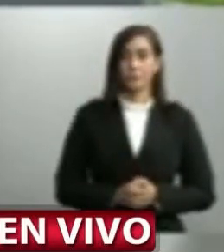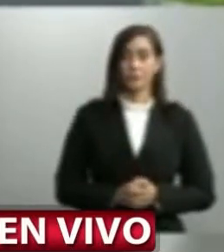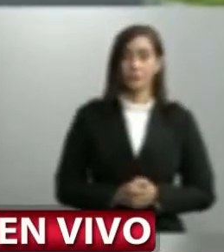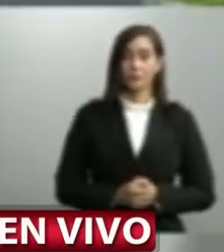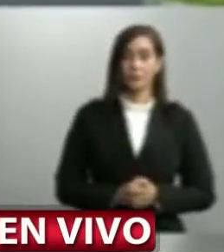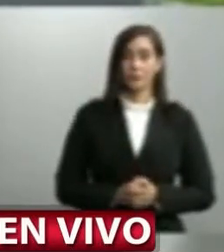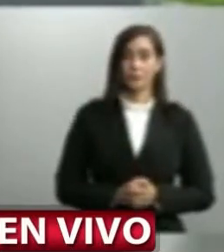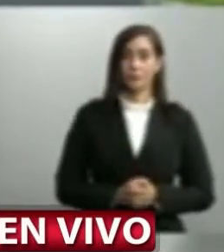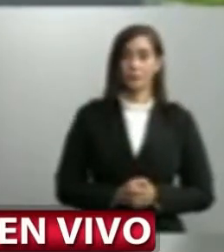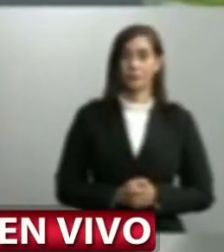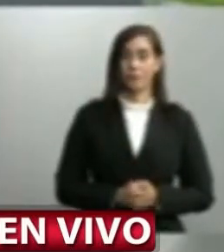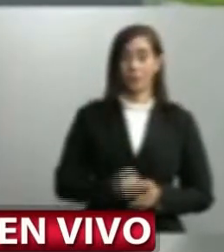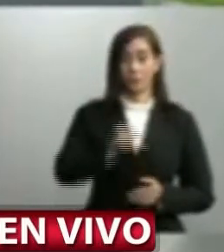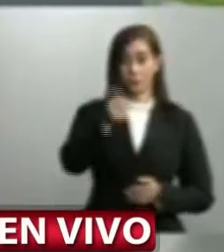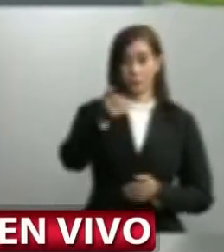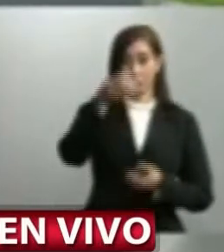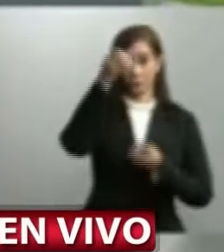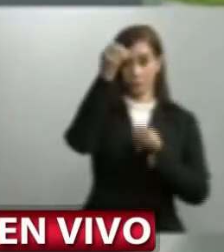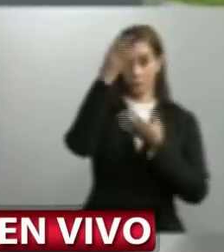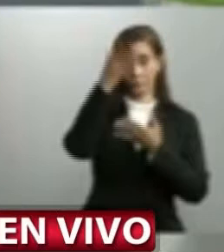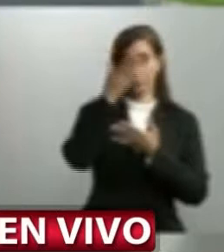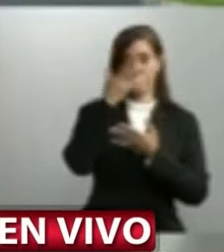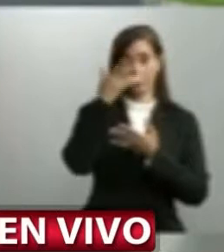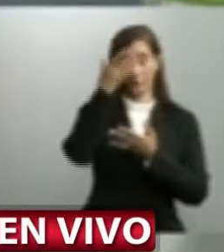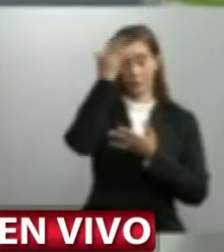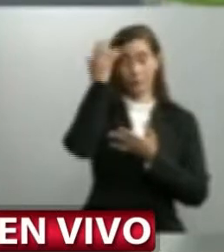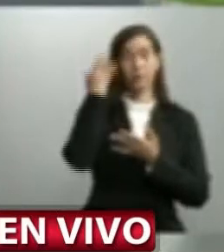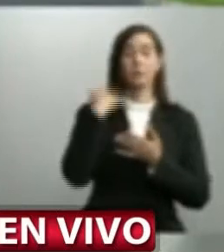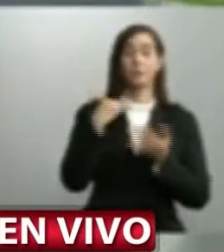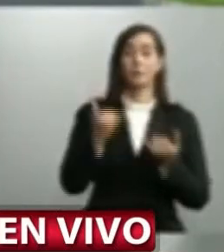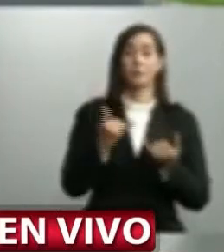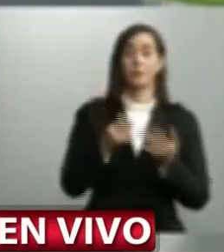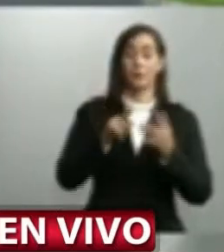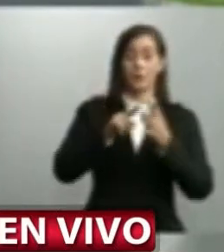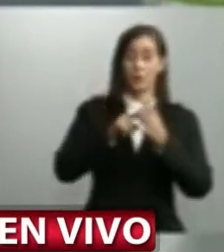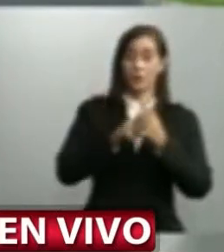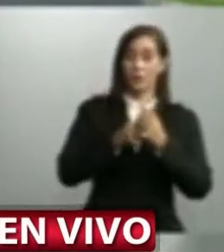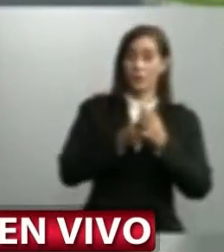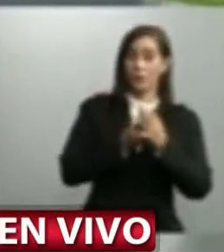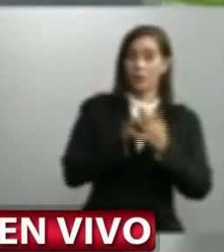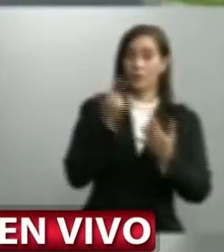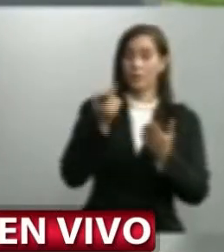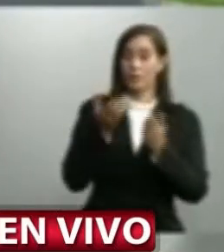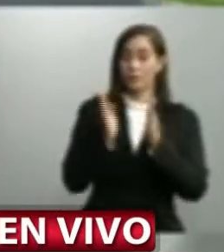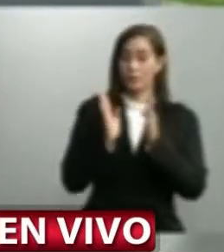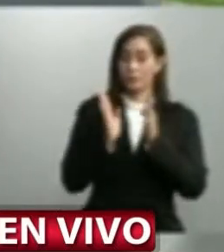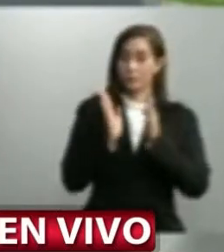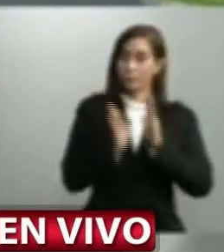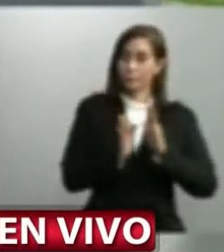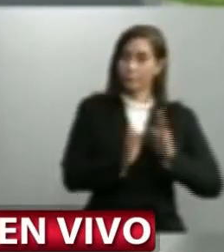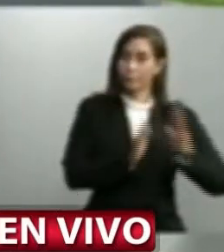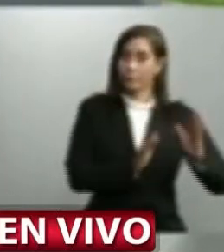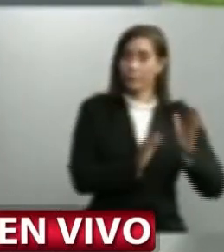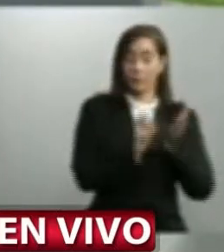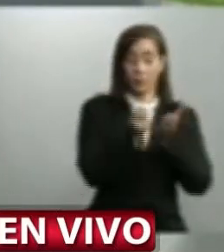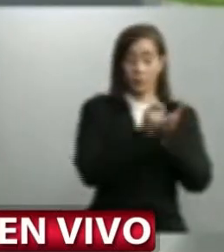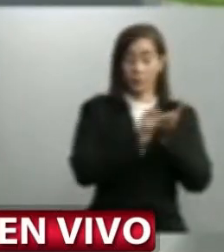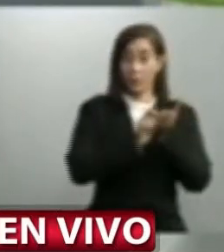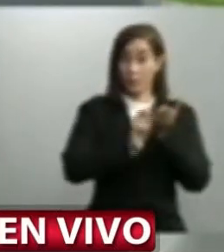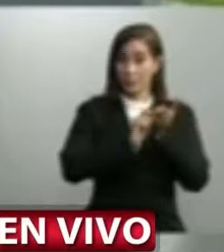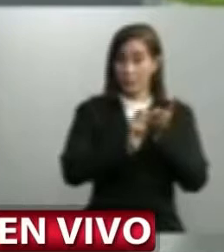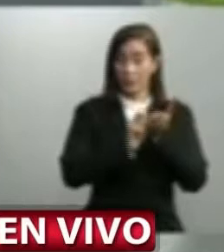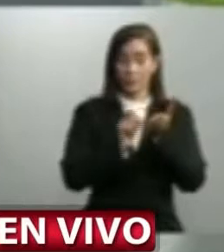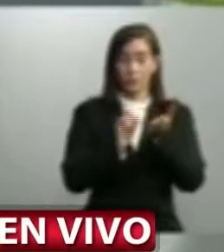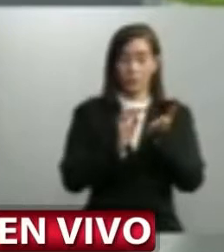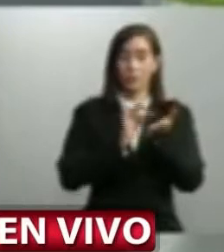Queremos informar también que hemos iniciado los procesos de facturación en el Laboratorio Nacional de